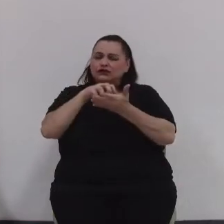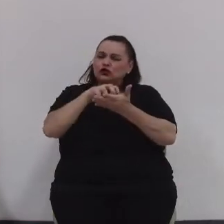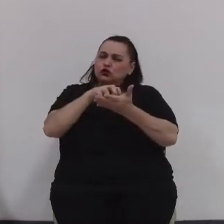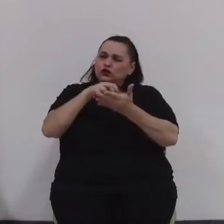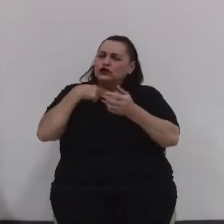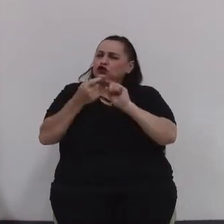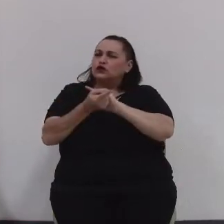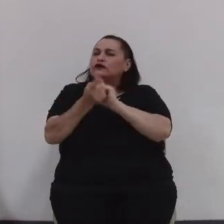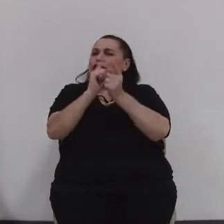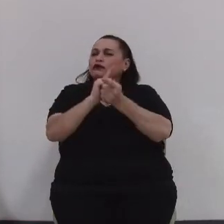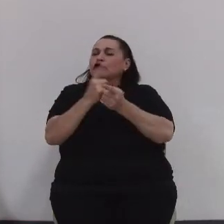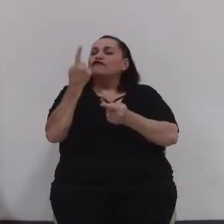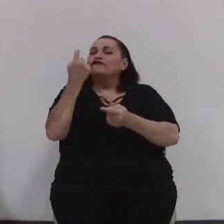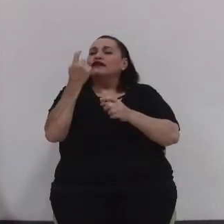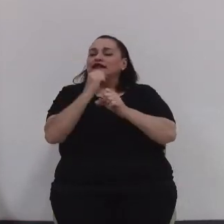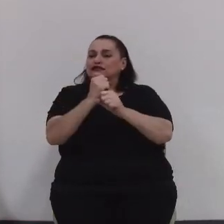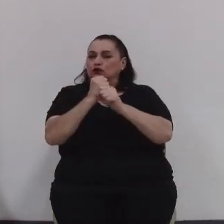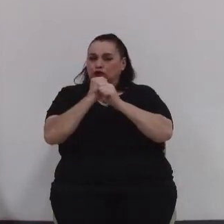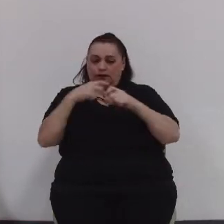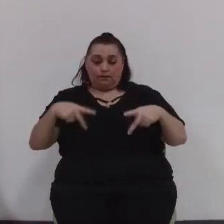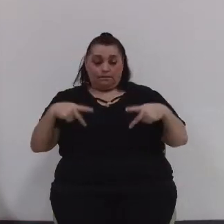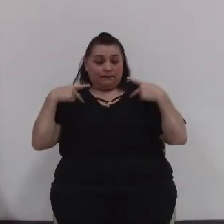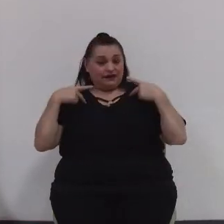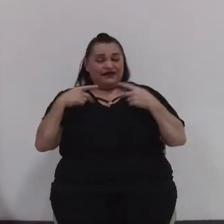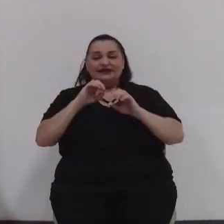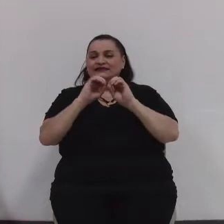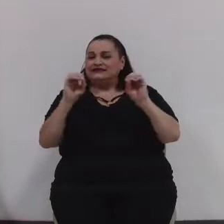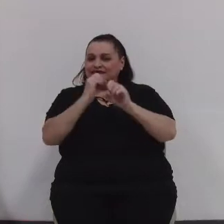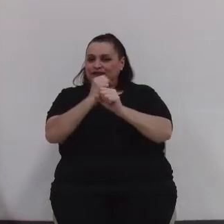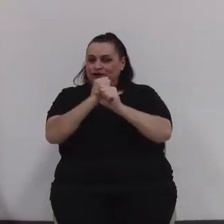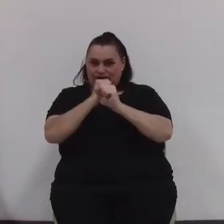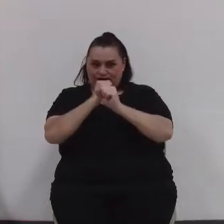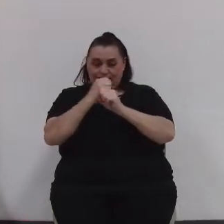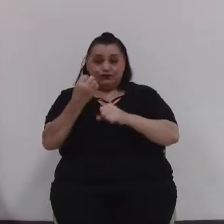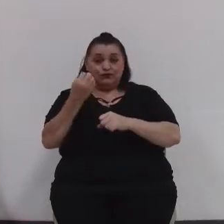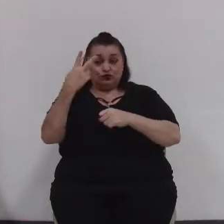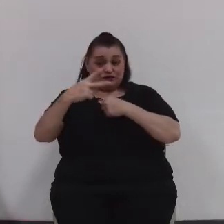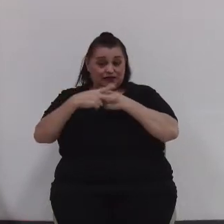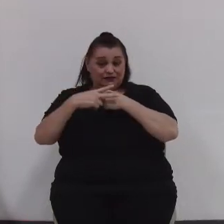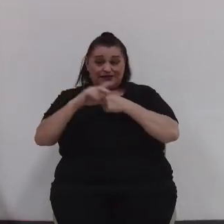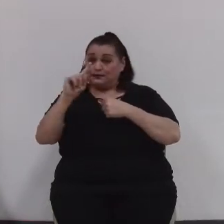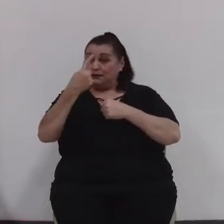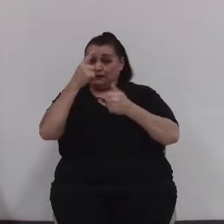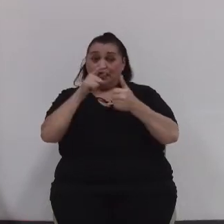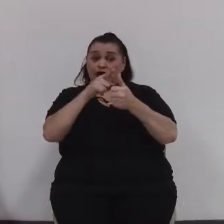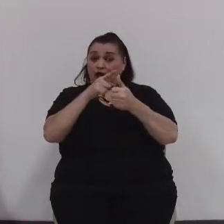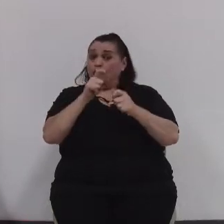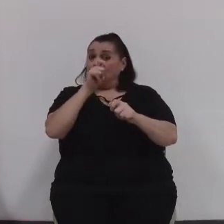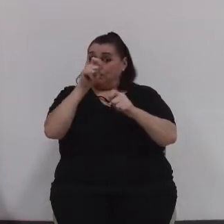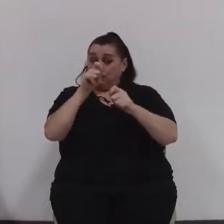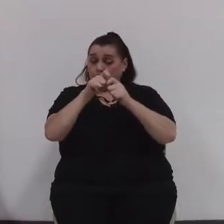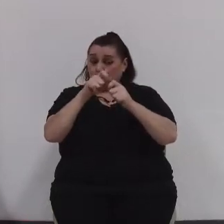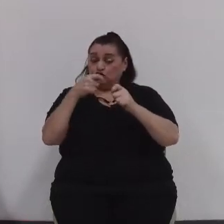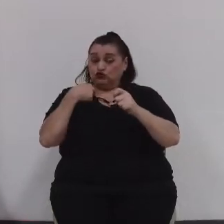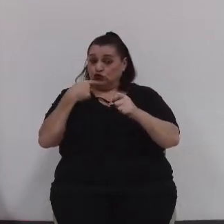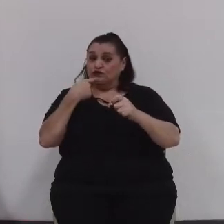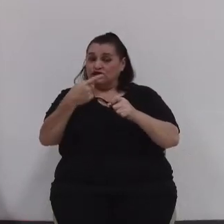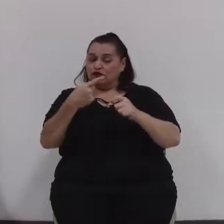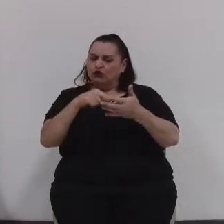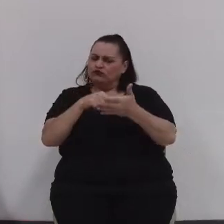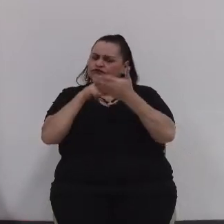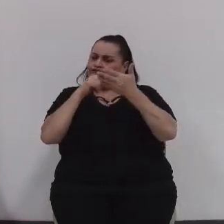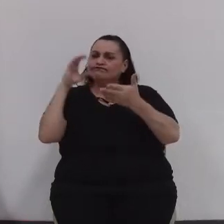como inseguridad, vidas inseguras. Y muchas veces el primer punto que creo que es útil para lo que yo voy a decir es reconocer